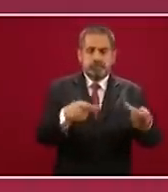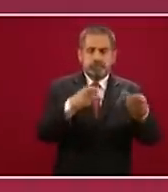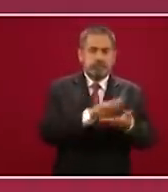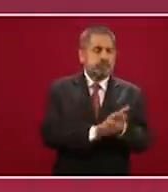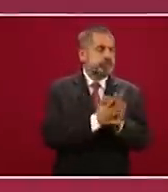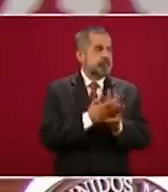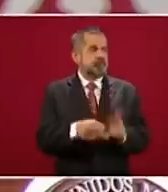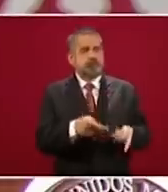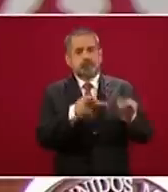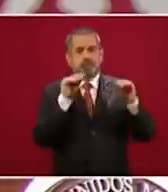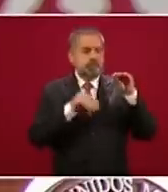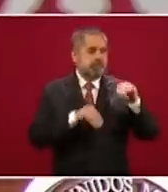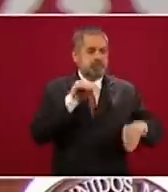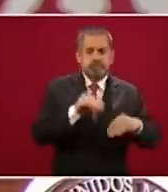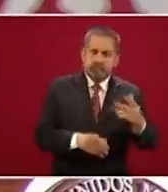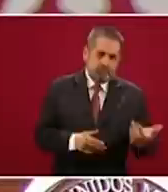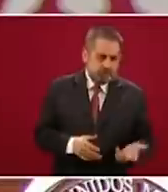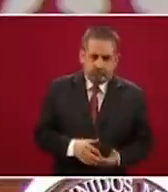por